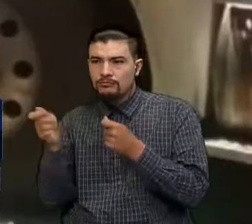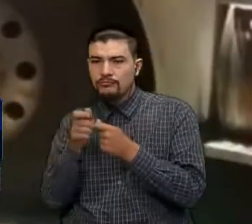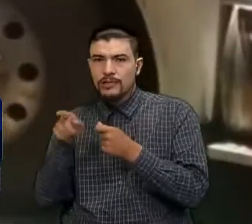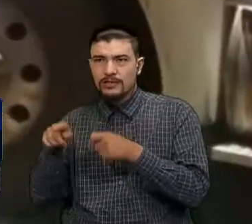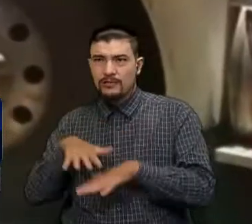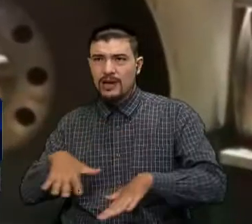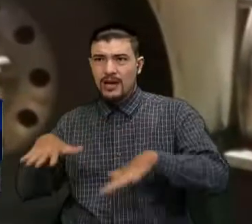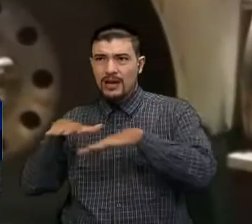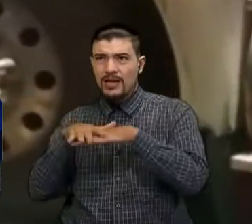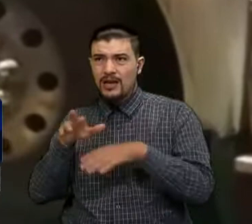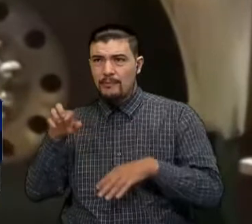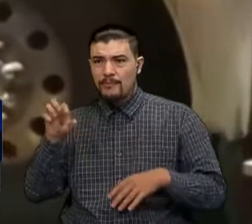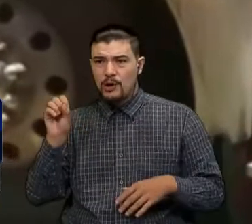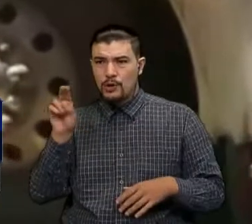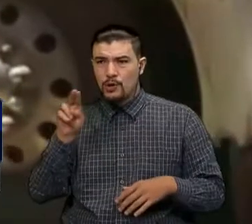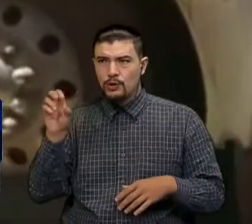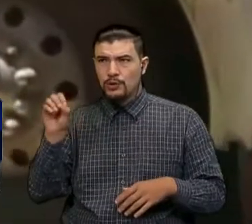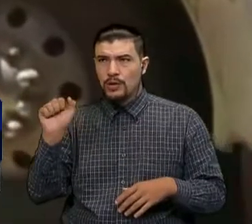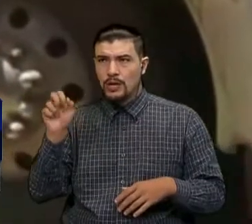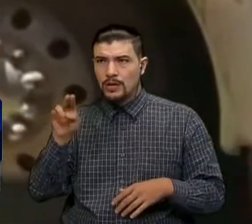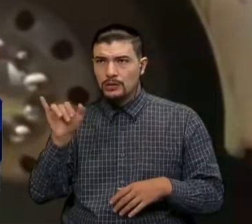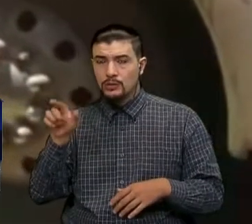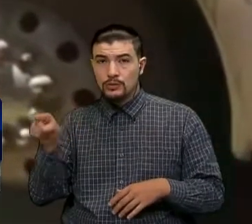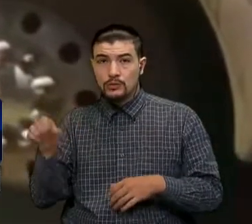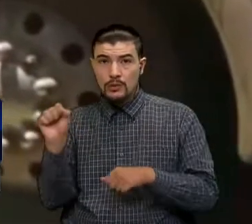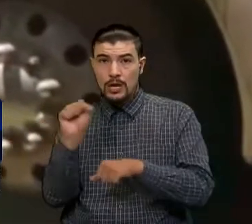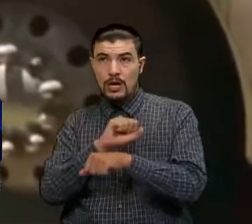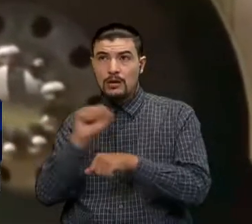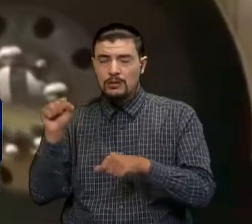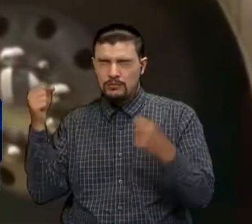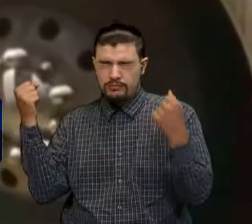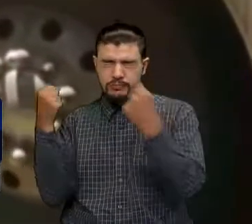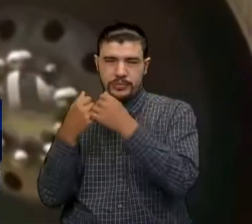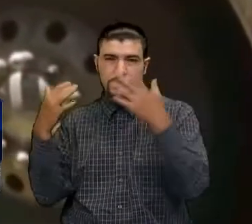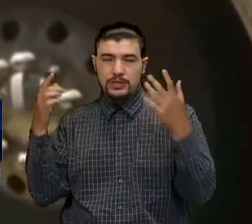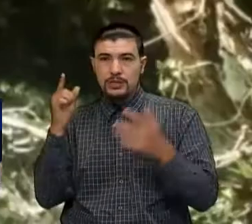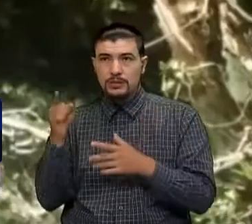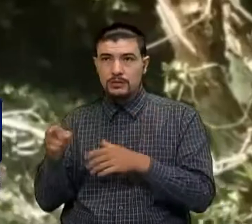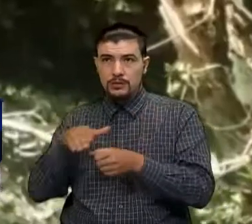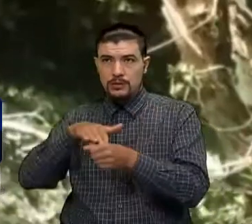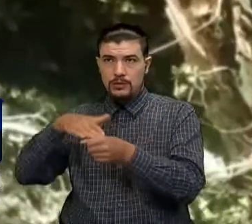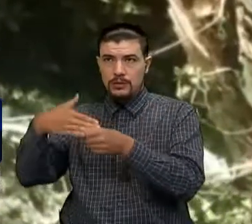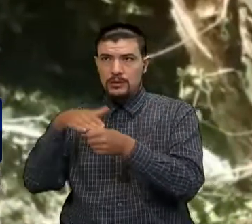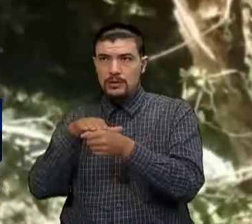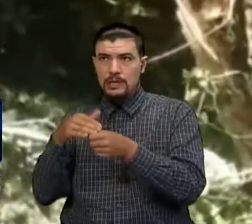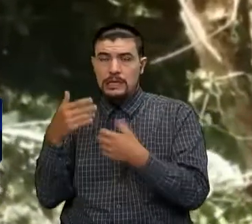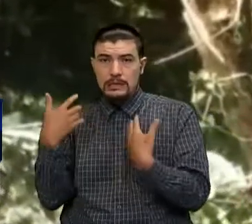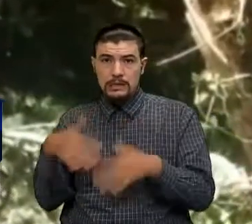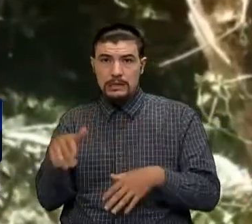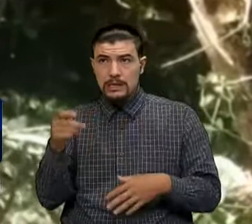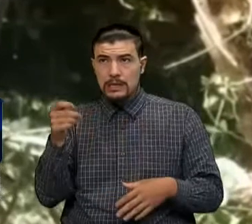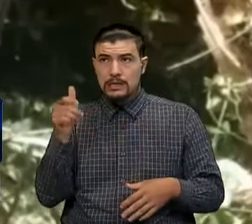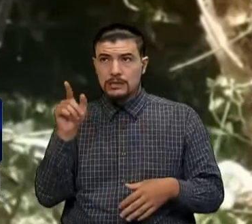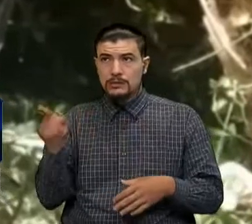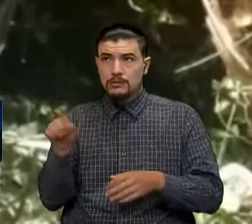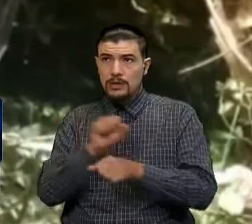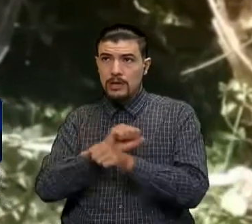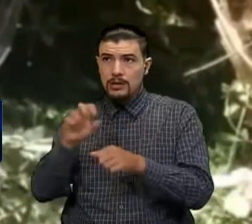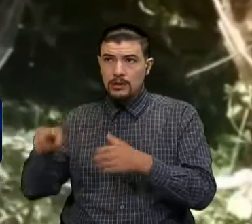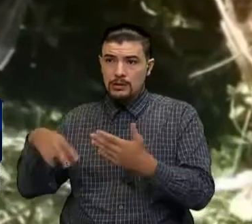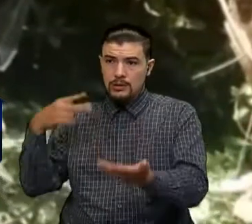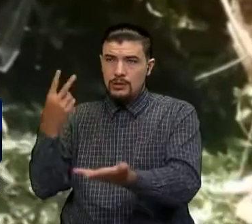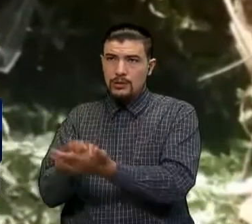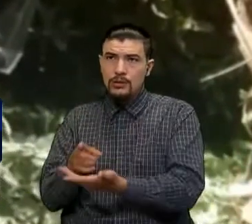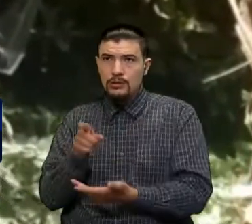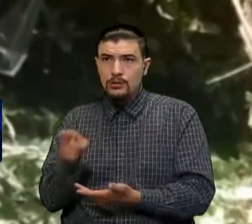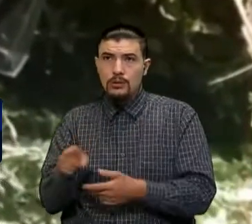al balneario Pozo Azul. Allí un vehículo colisionó contra un tractocamión y por poco el automóvil cae a la quebrada